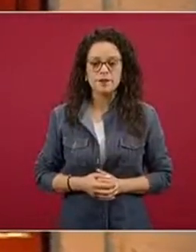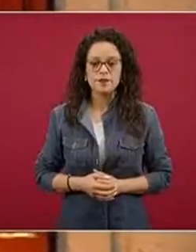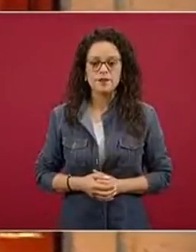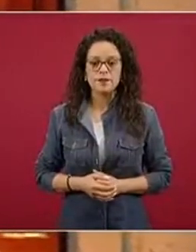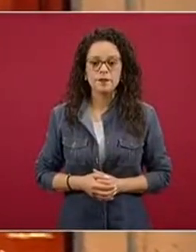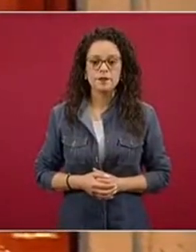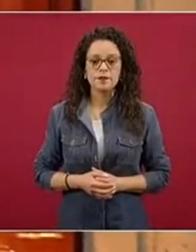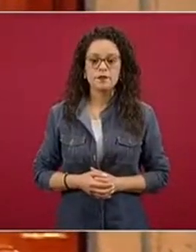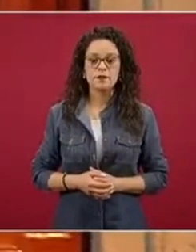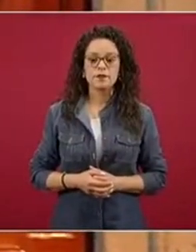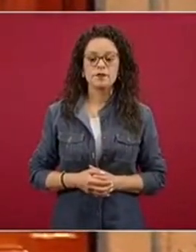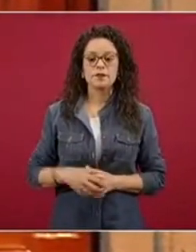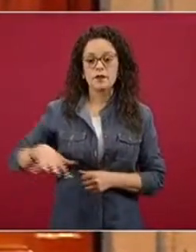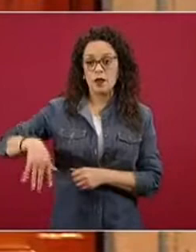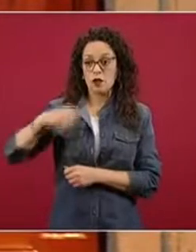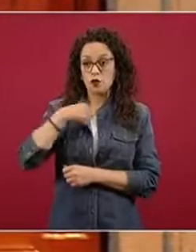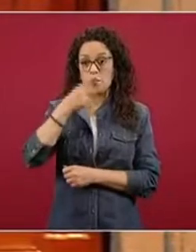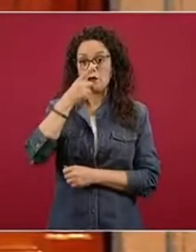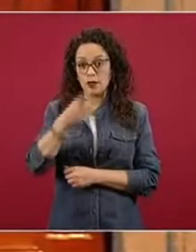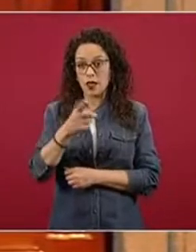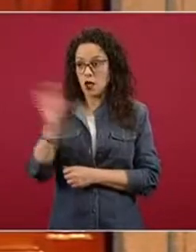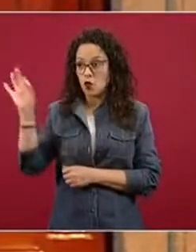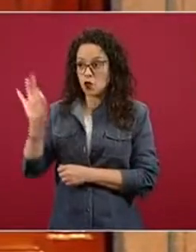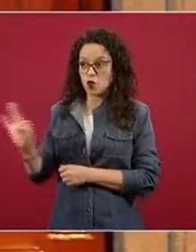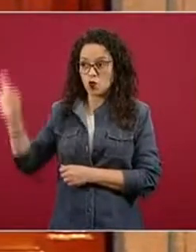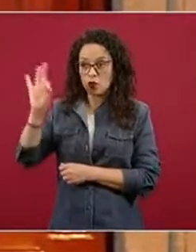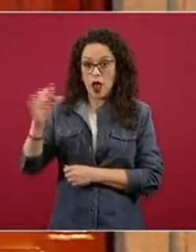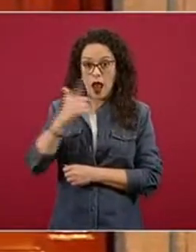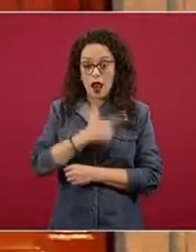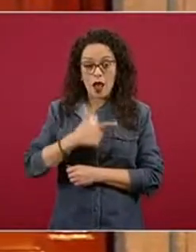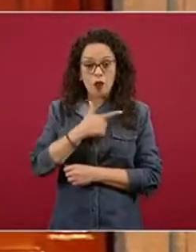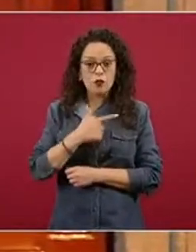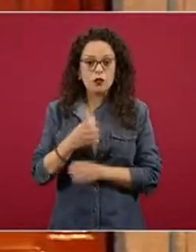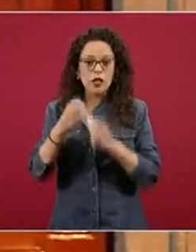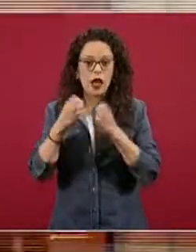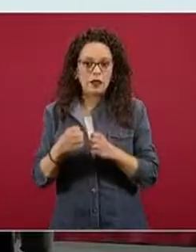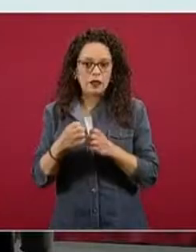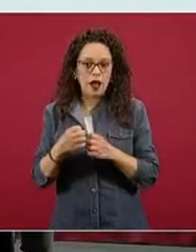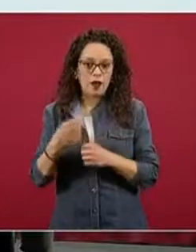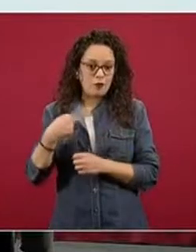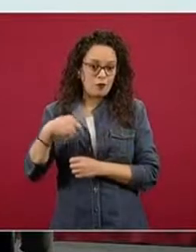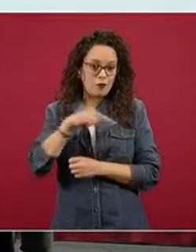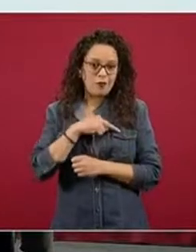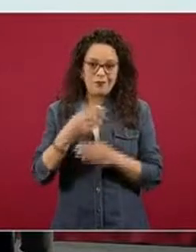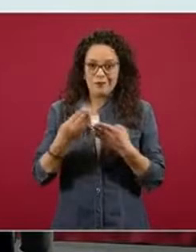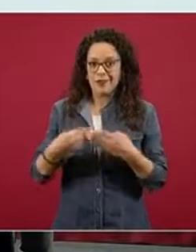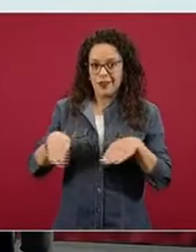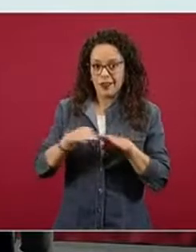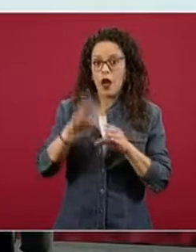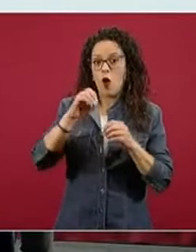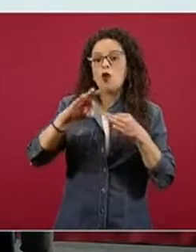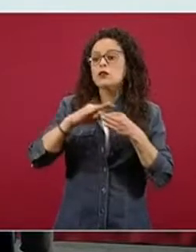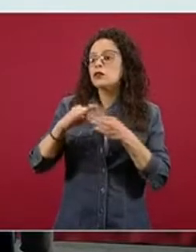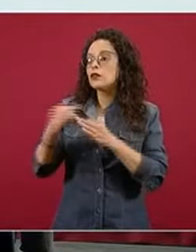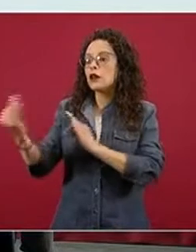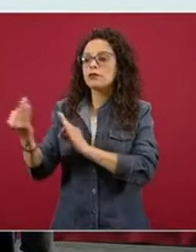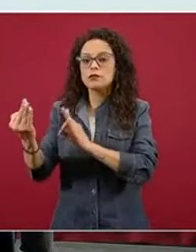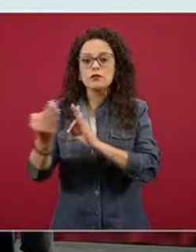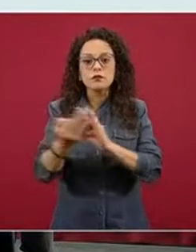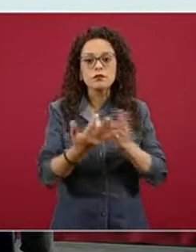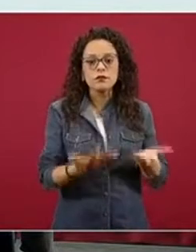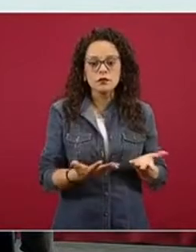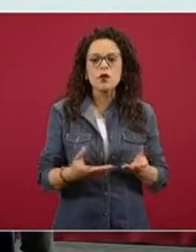que los criaderos y que el mosco le gusta estar dentro de nuestra casa o alrededor de nuestra casa, ¿dónde se colocan